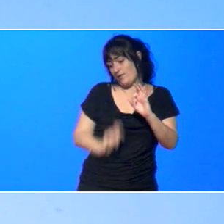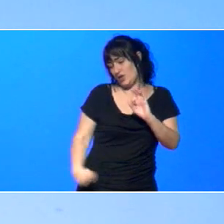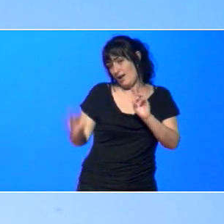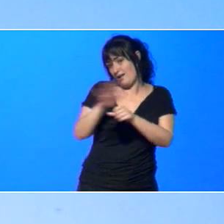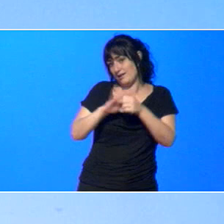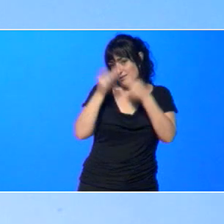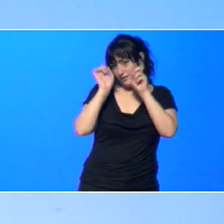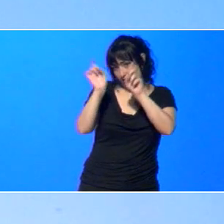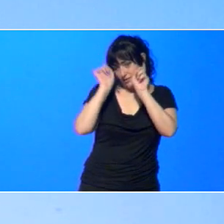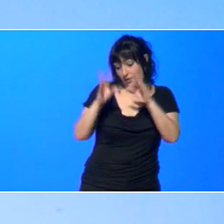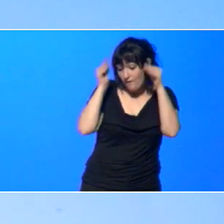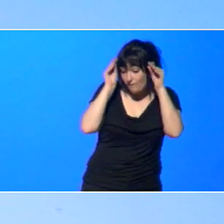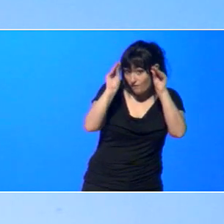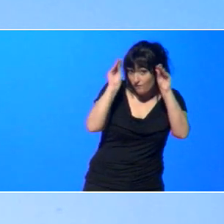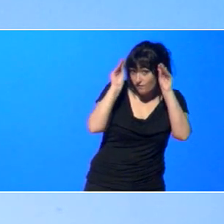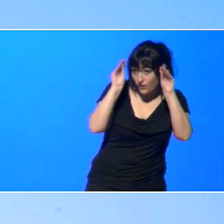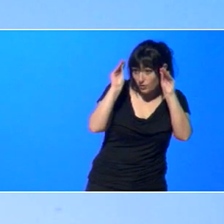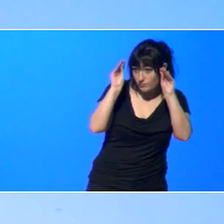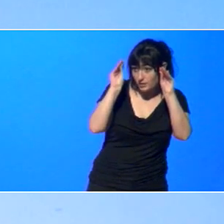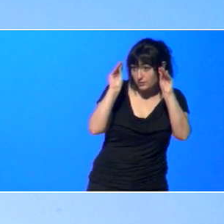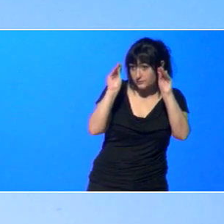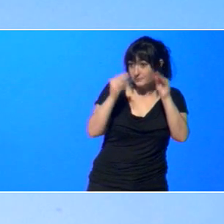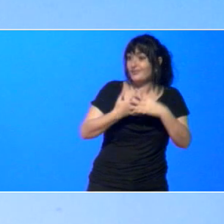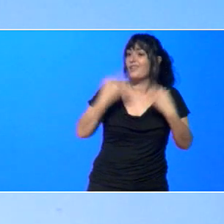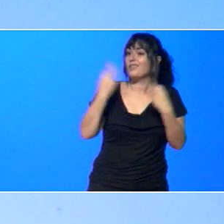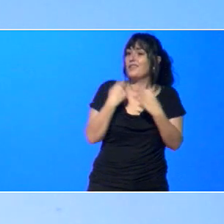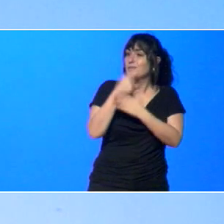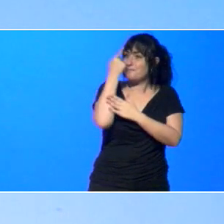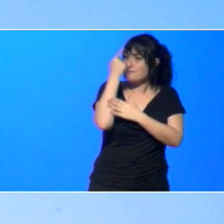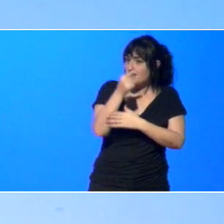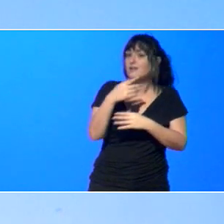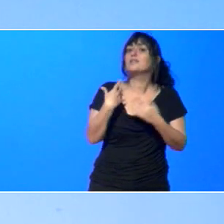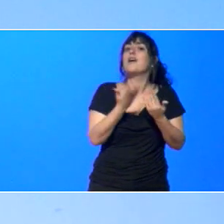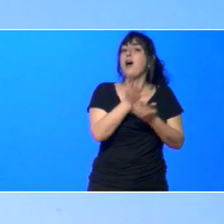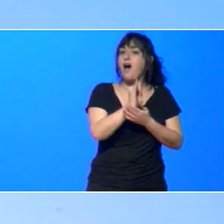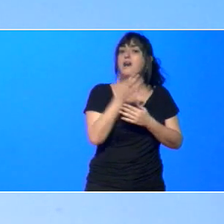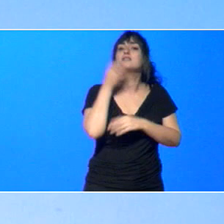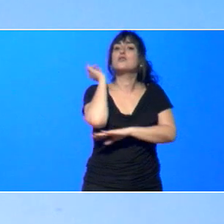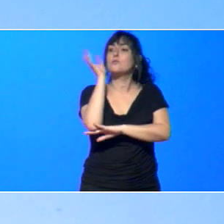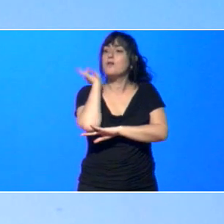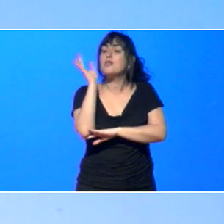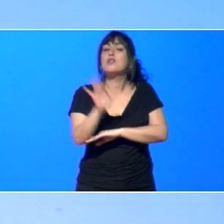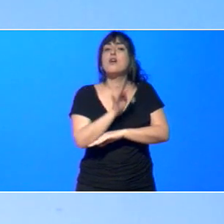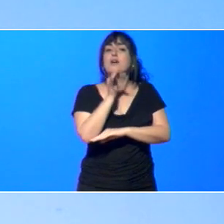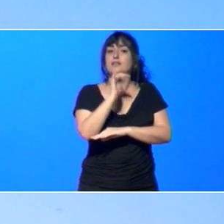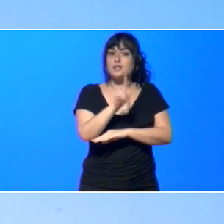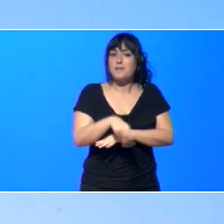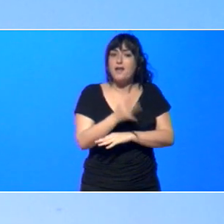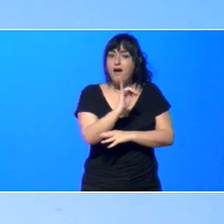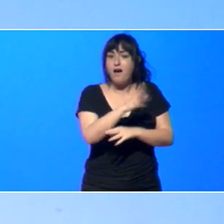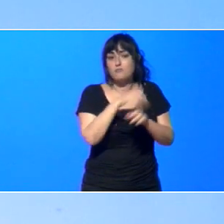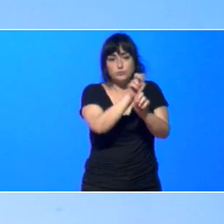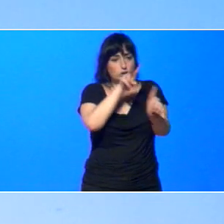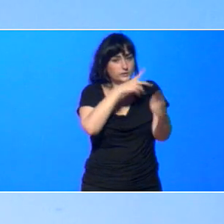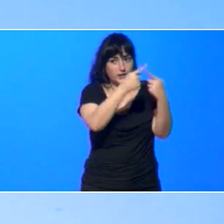educación sean conscientes de que existe la convención de que existe el modelo social y que existen otras perspectivas O perspectivas para